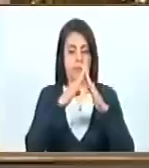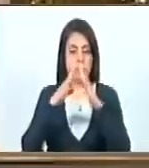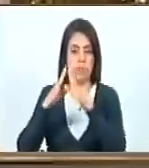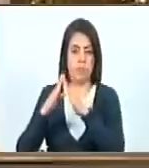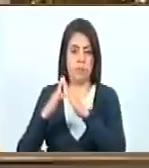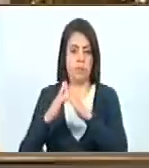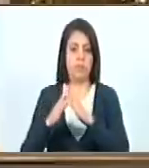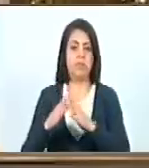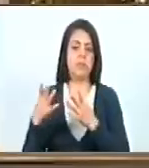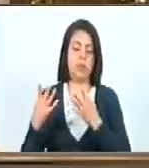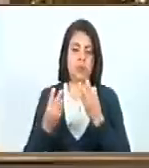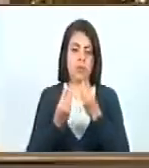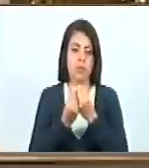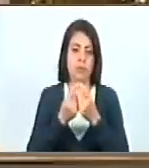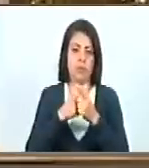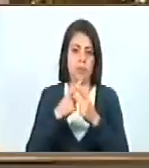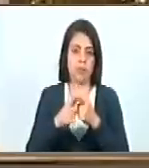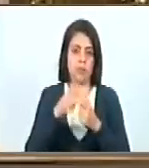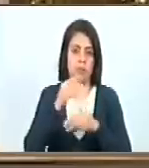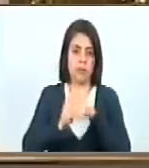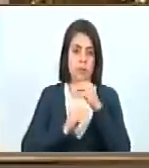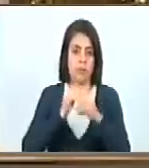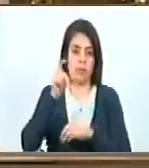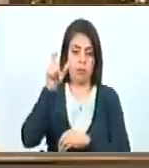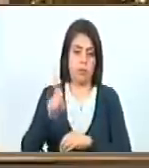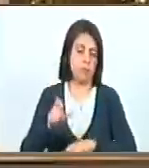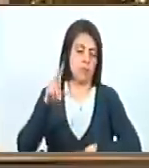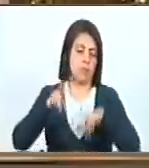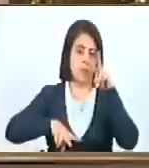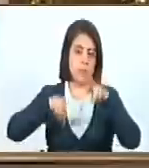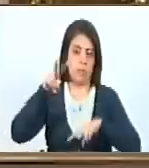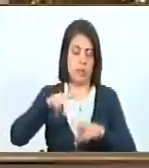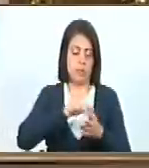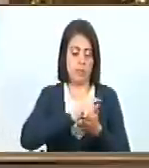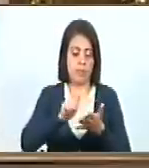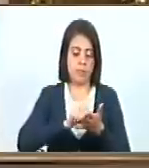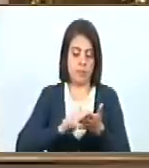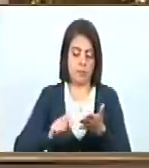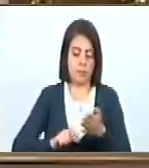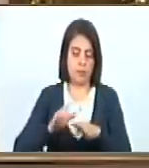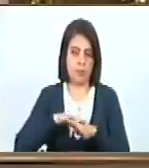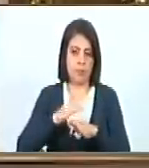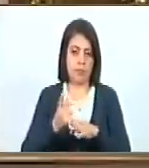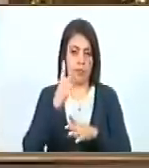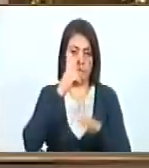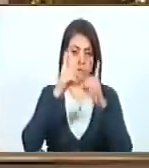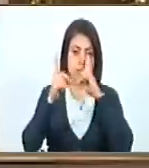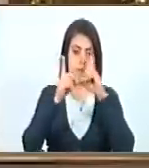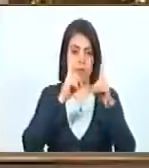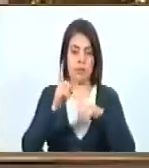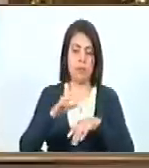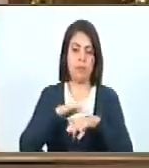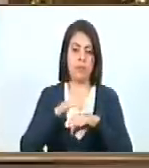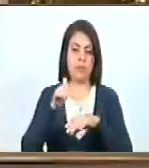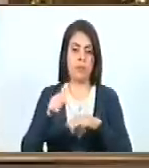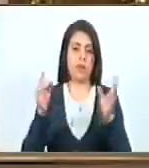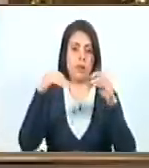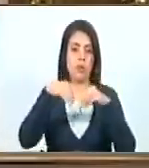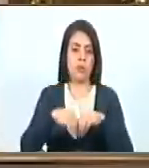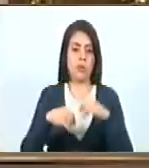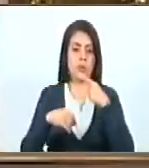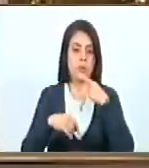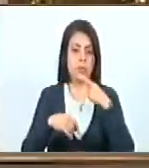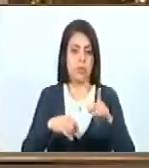Hábitat, acompañado de su correspondiente exposición de motivos a los efectos de su primera discusión, de conformidad